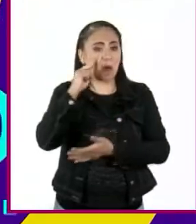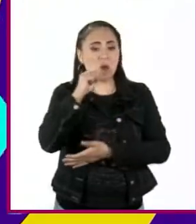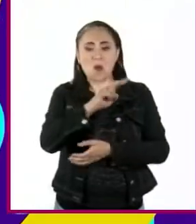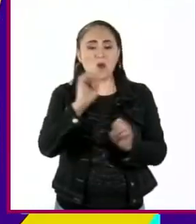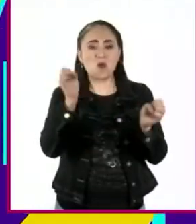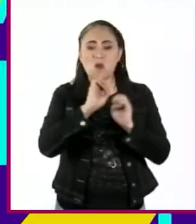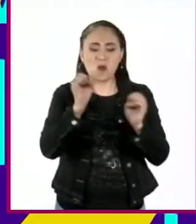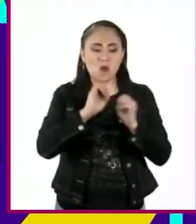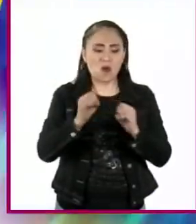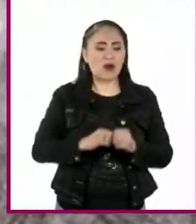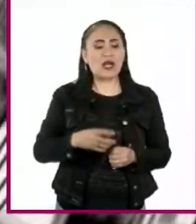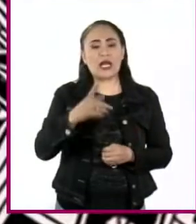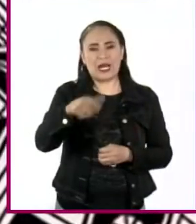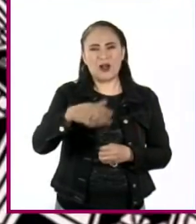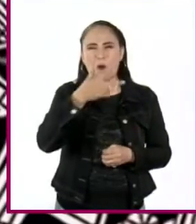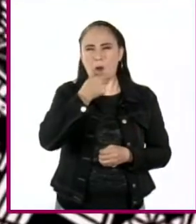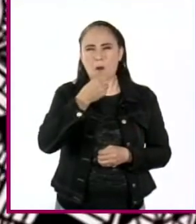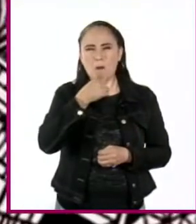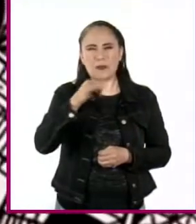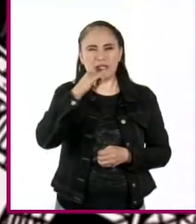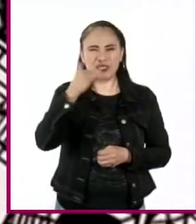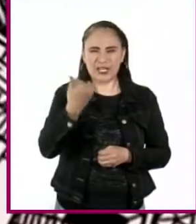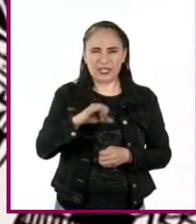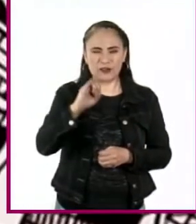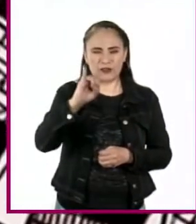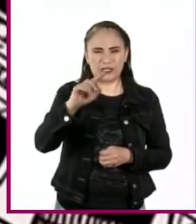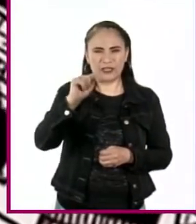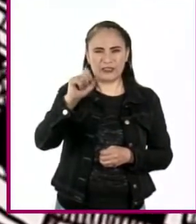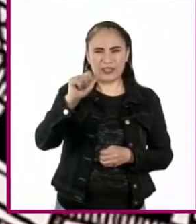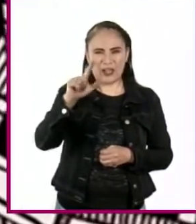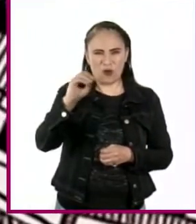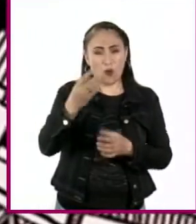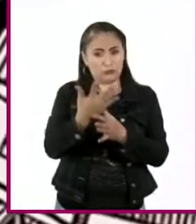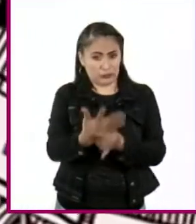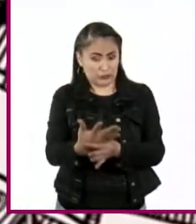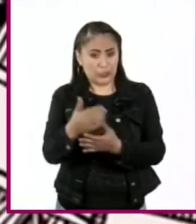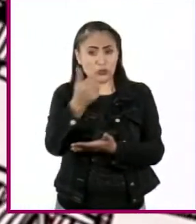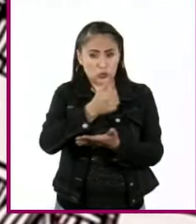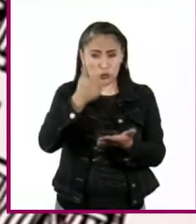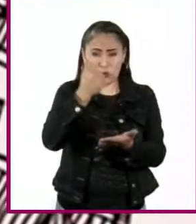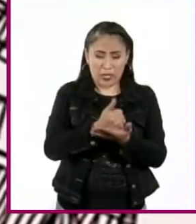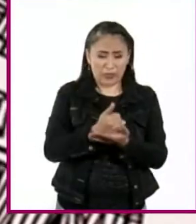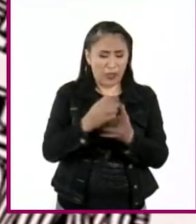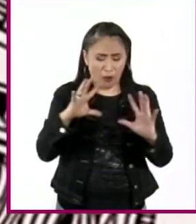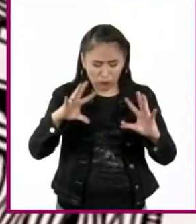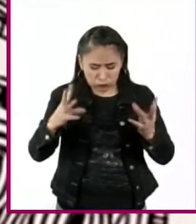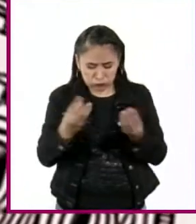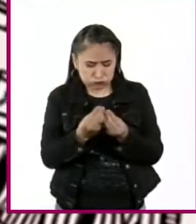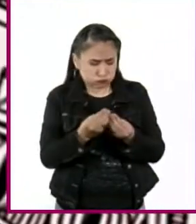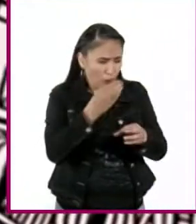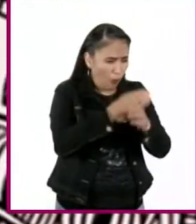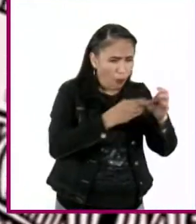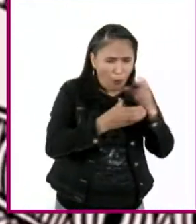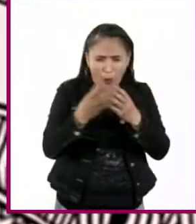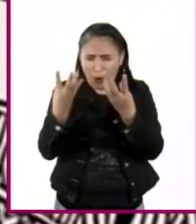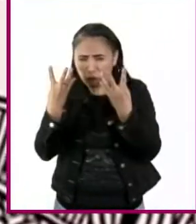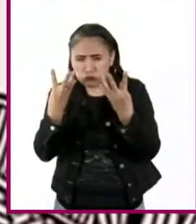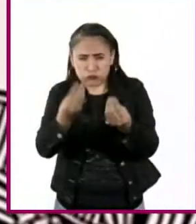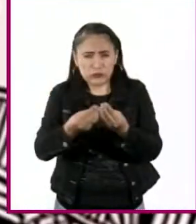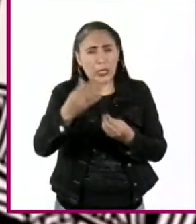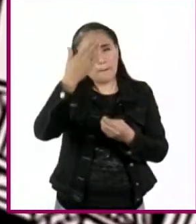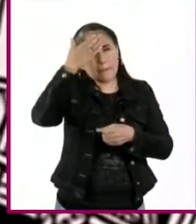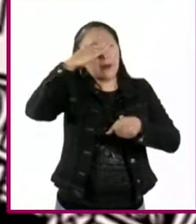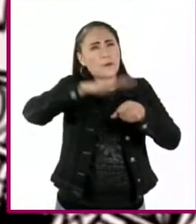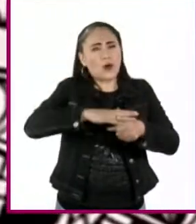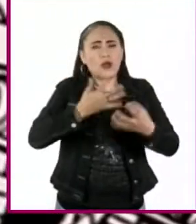italiano Italo Calvino nos dice que las ciudades son un conjunto de muchas cosas. Memorias,